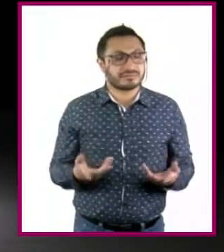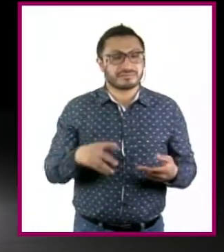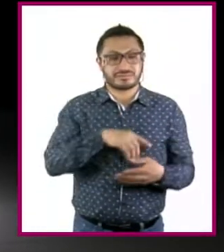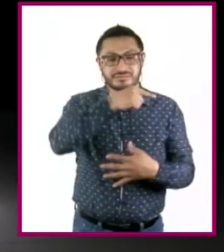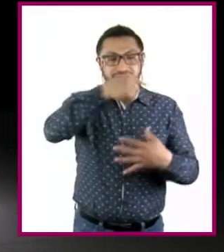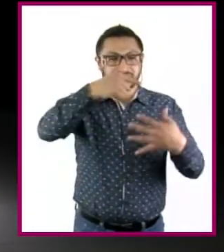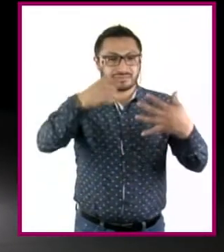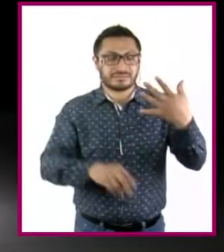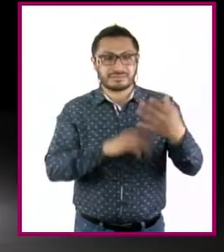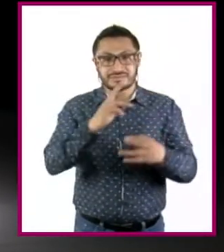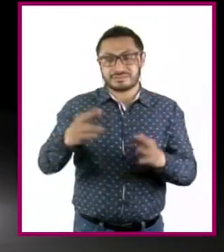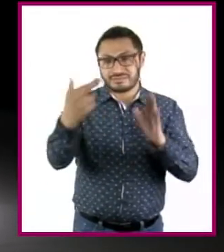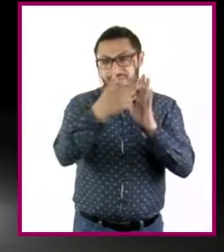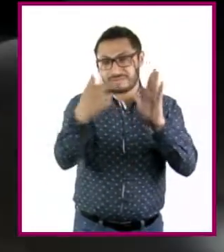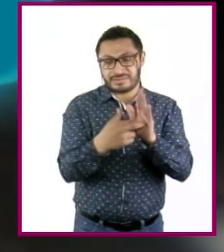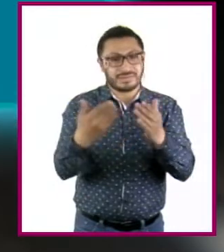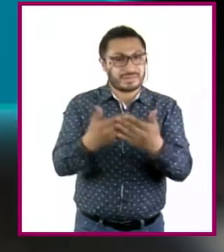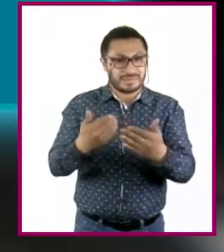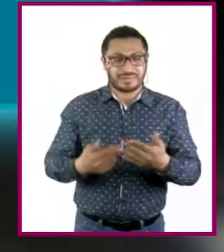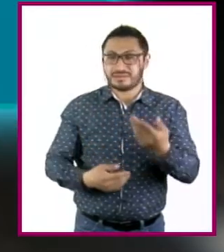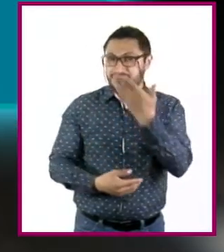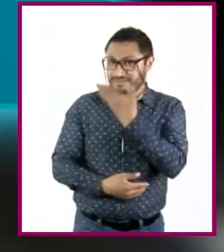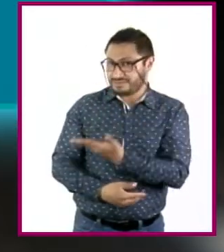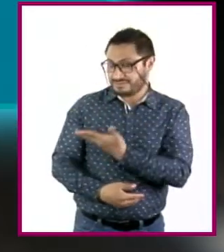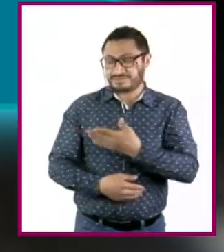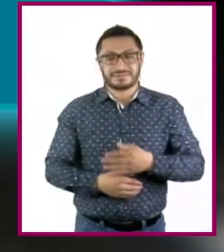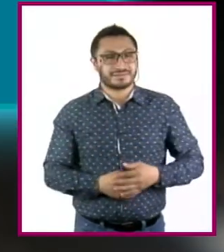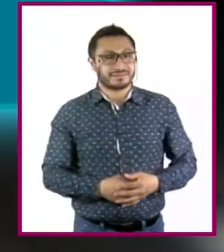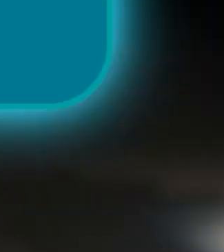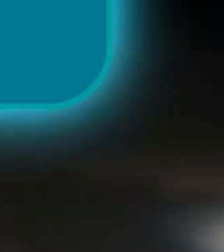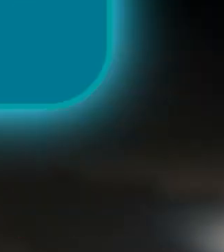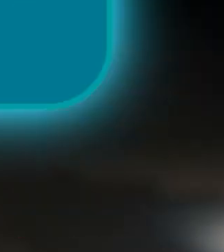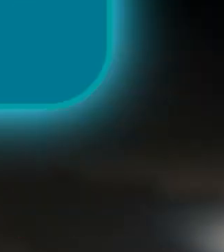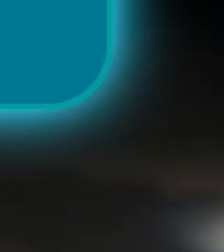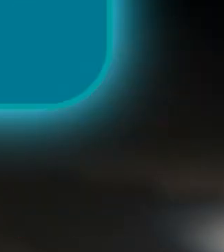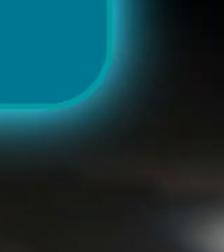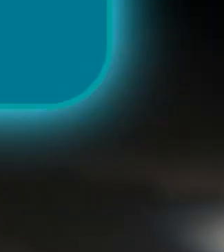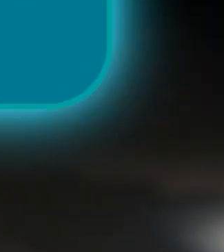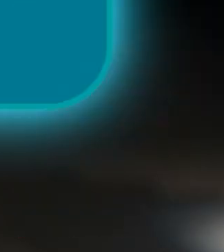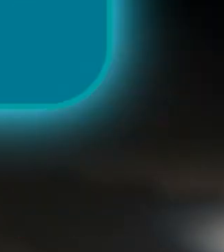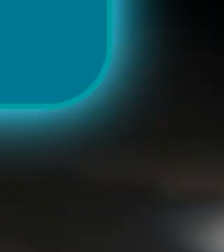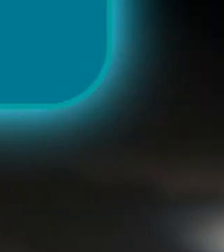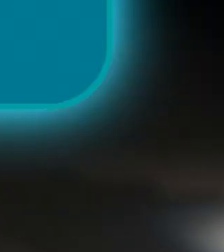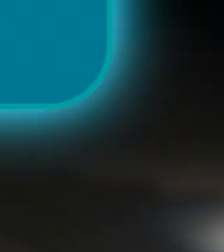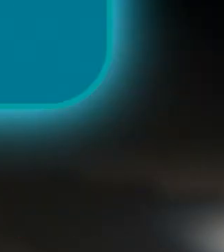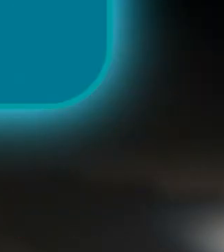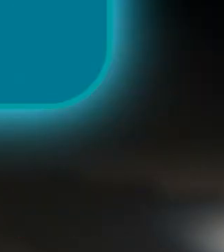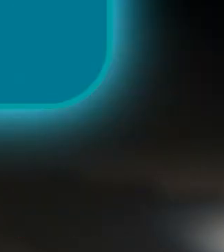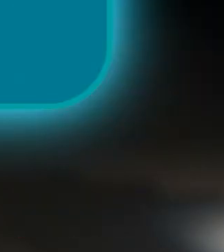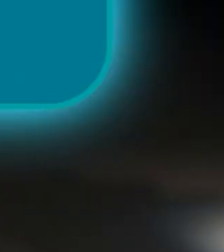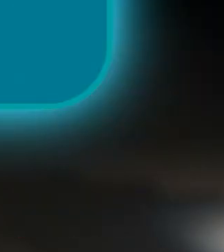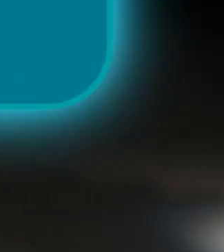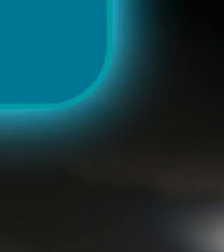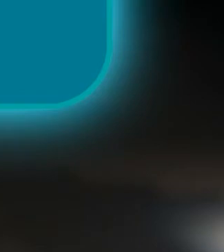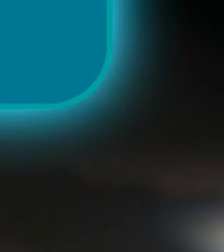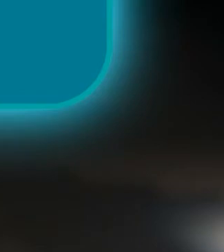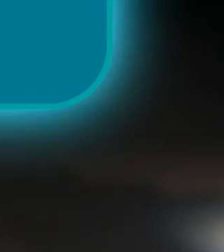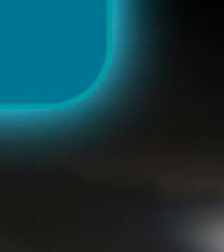conjunto de reglas como las anteriores serían suficientes para garantizarle agencia moral a